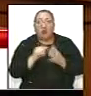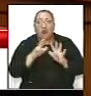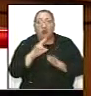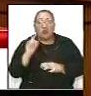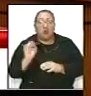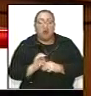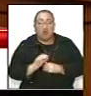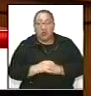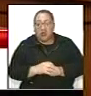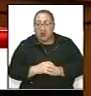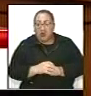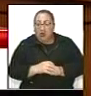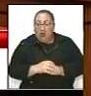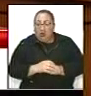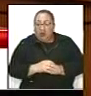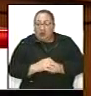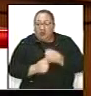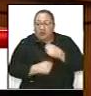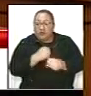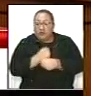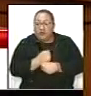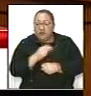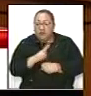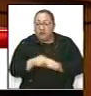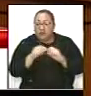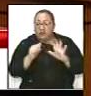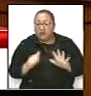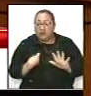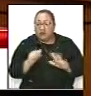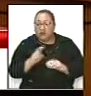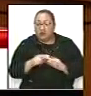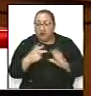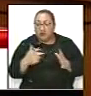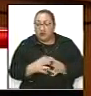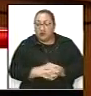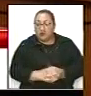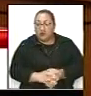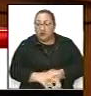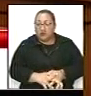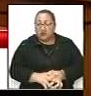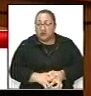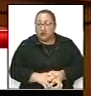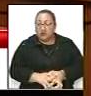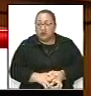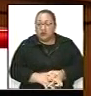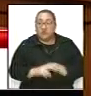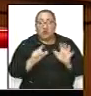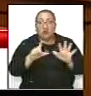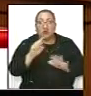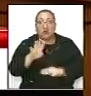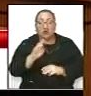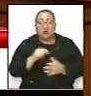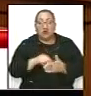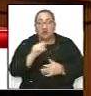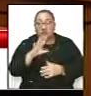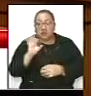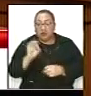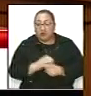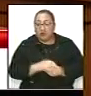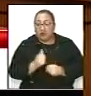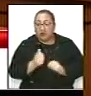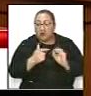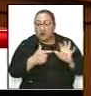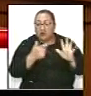puntos porcentuales entre los años 2017 y 2018, pasando de 74.5% a